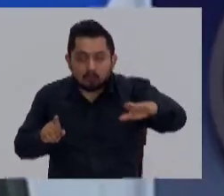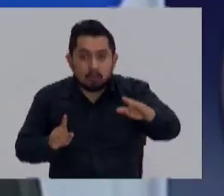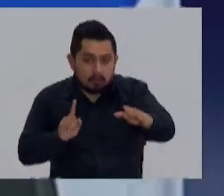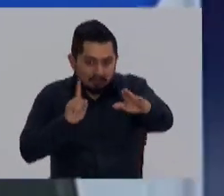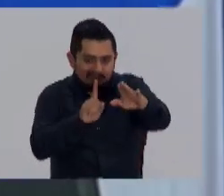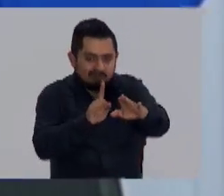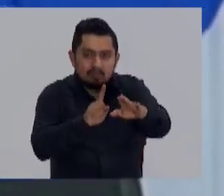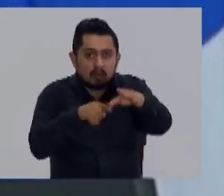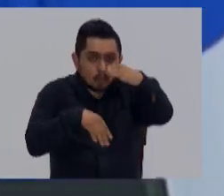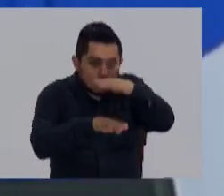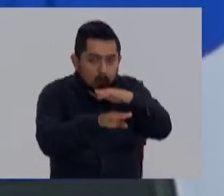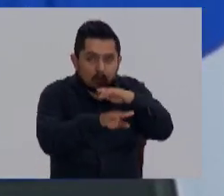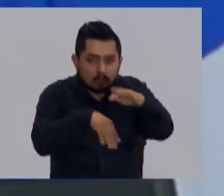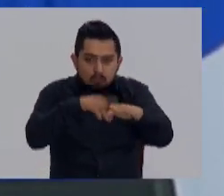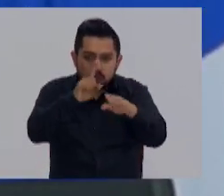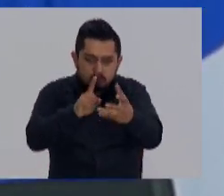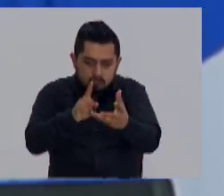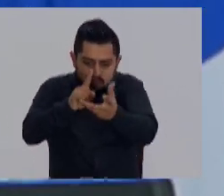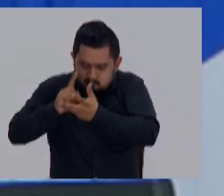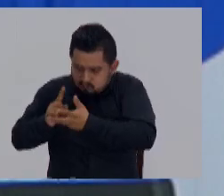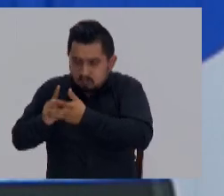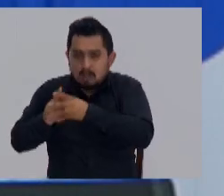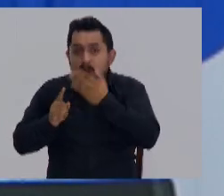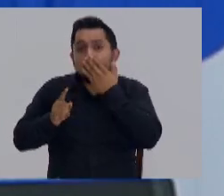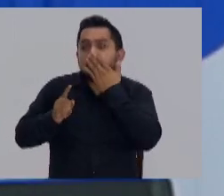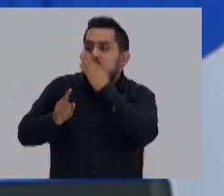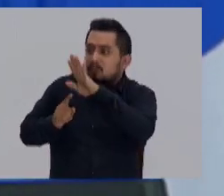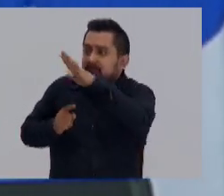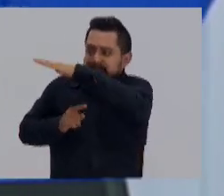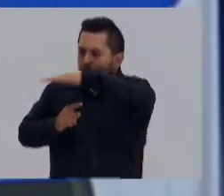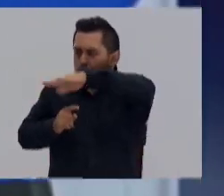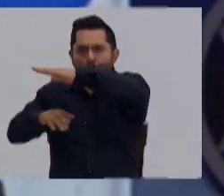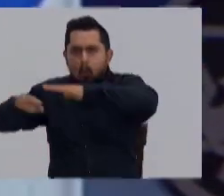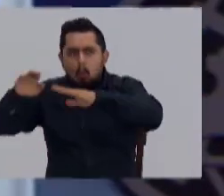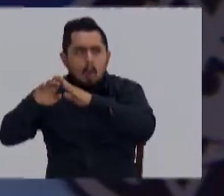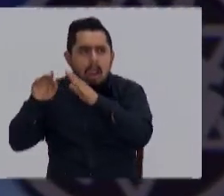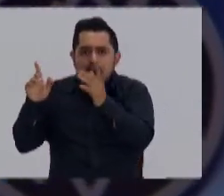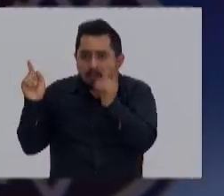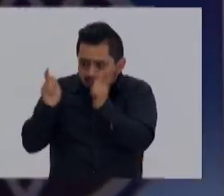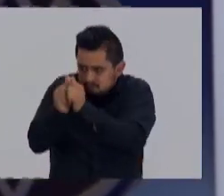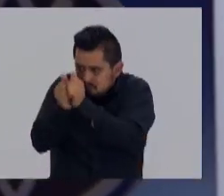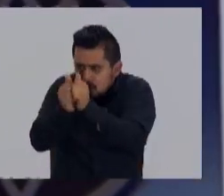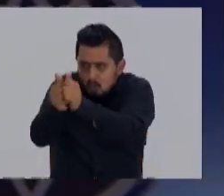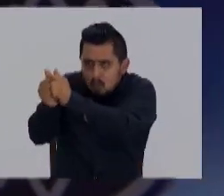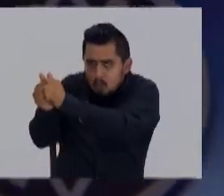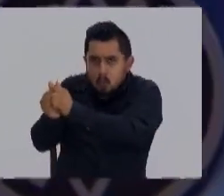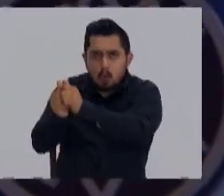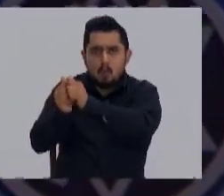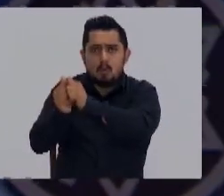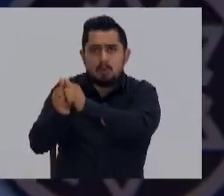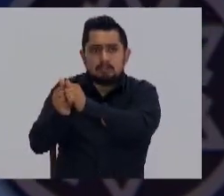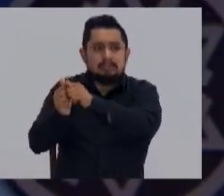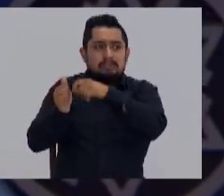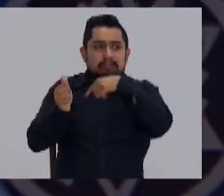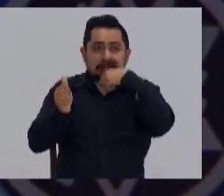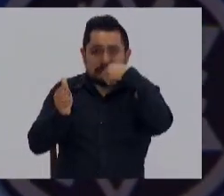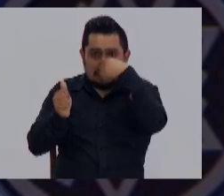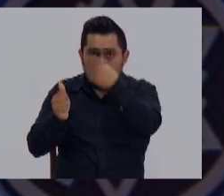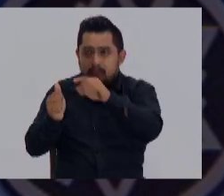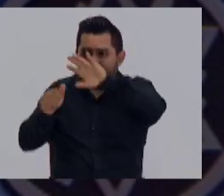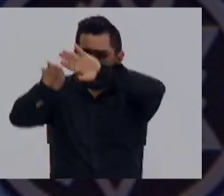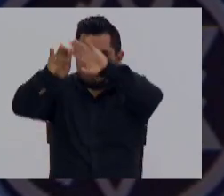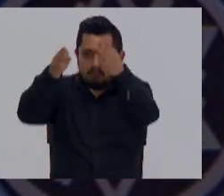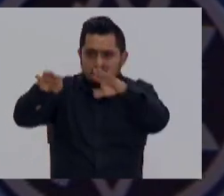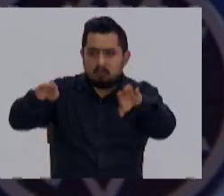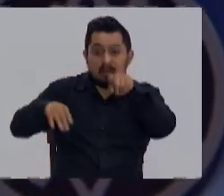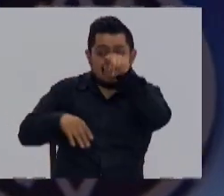quedó con el poquito de gente en Jerusalén y en Samaria y en todas esas partes, y de repente se lo llevaron a Egipto y ahí